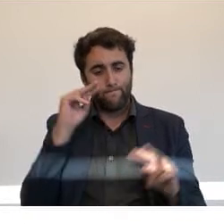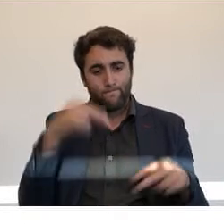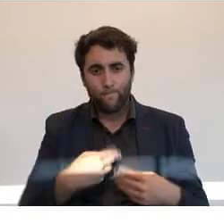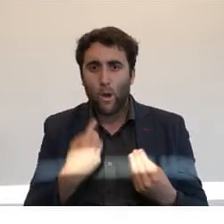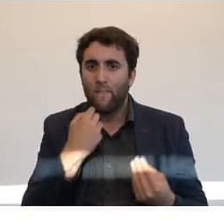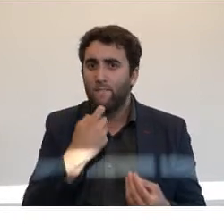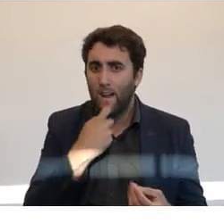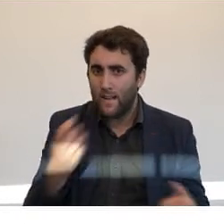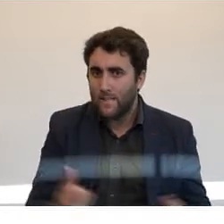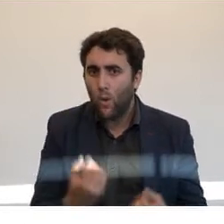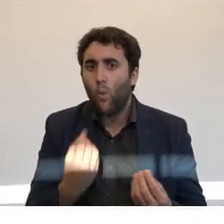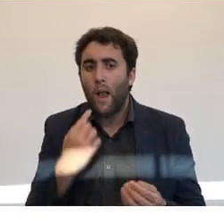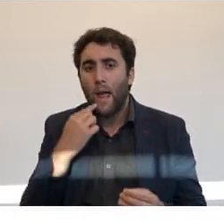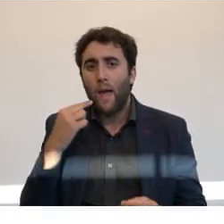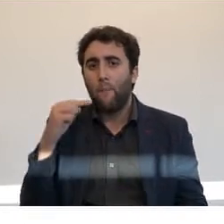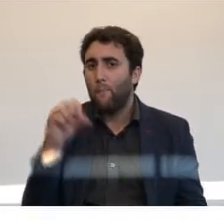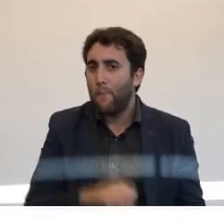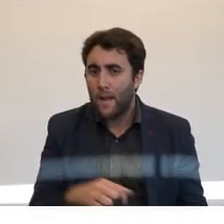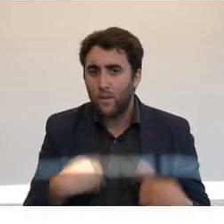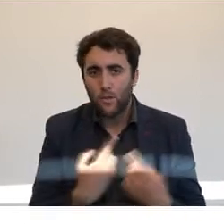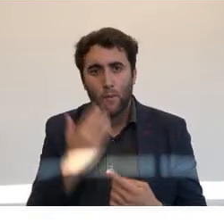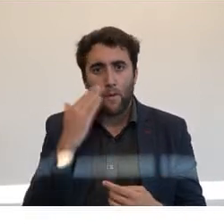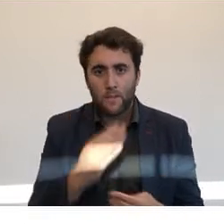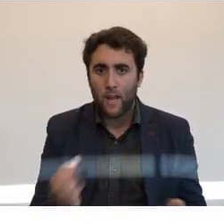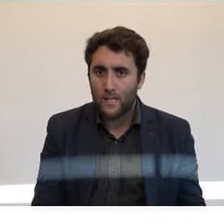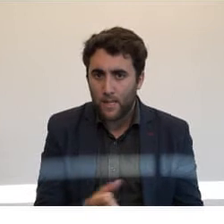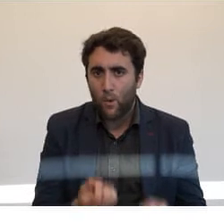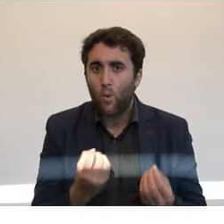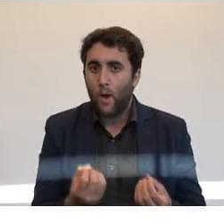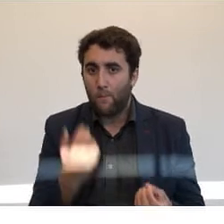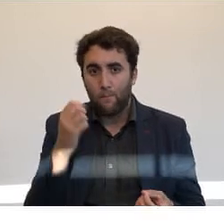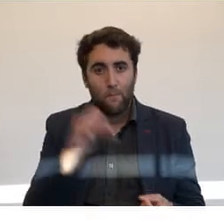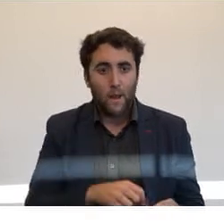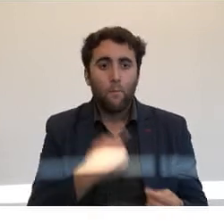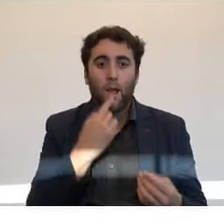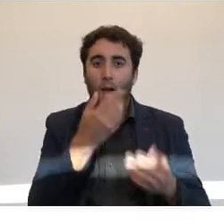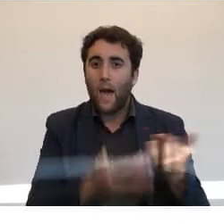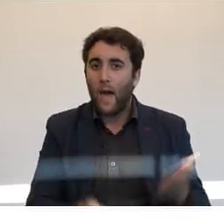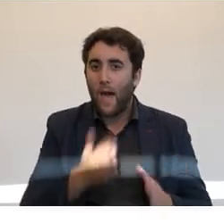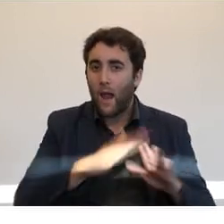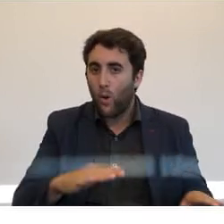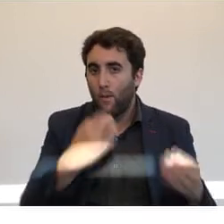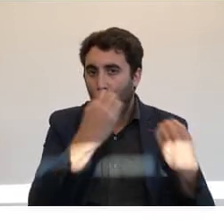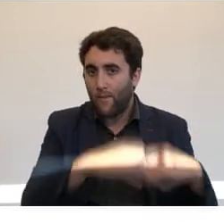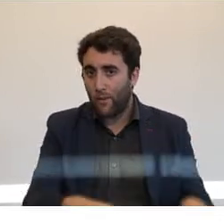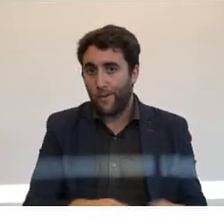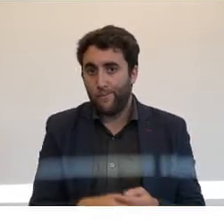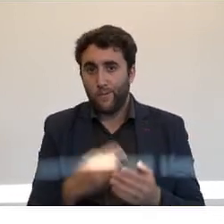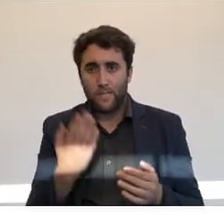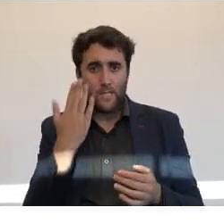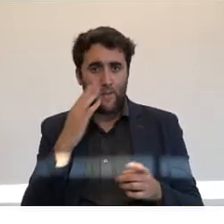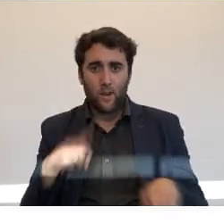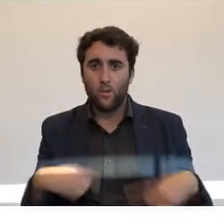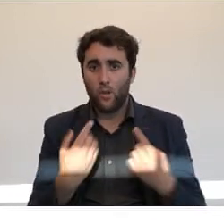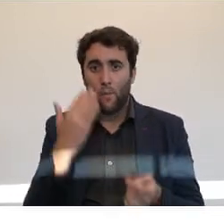estamos haciendo bien o qué estamos desaprovechando los docentes? Lo peor que nos puede pasar a los que nos dedicamos al ejercicio